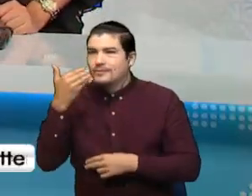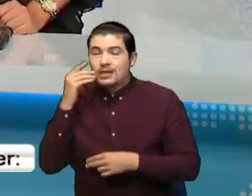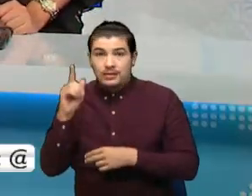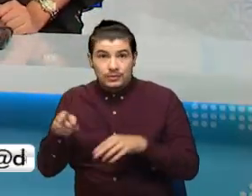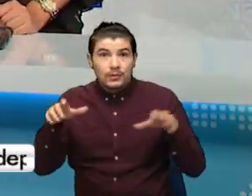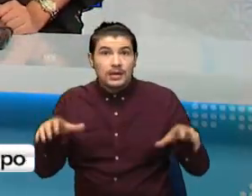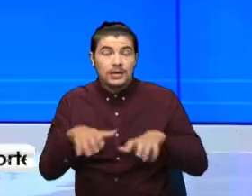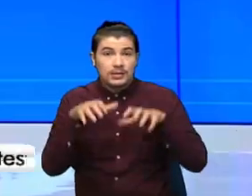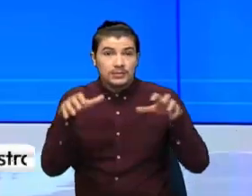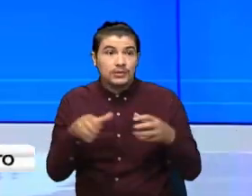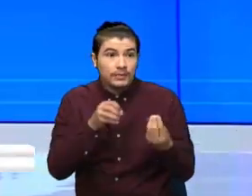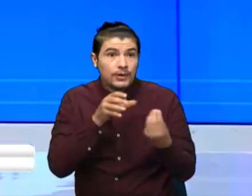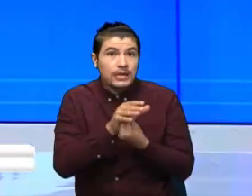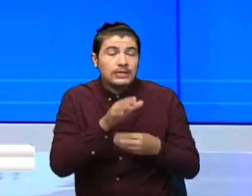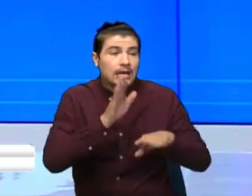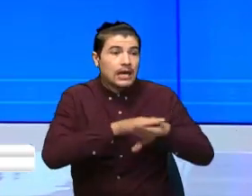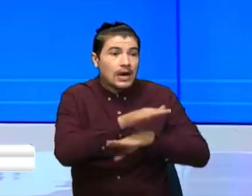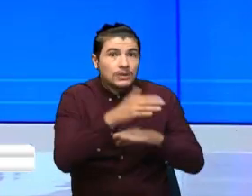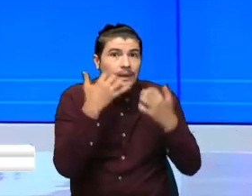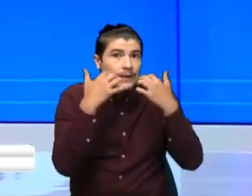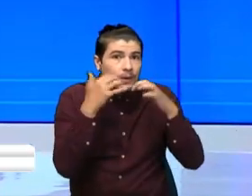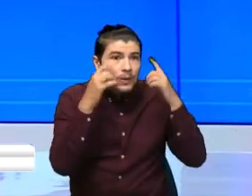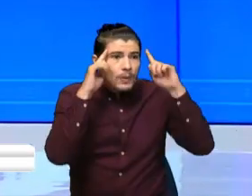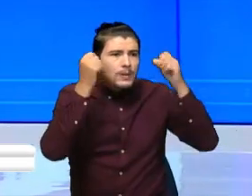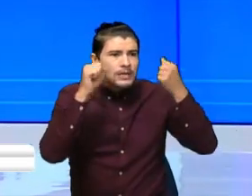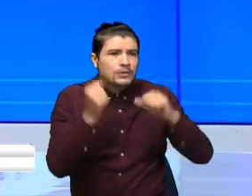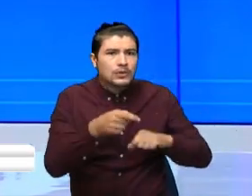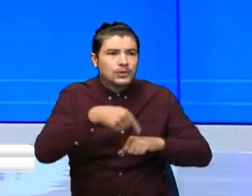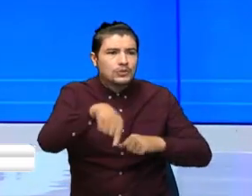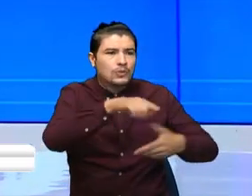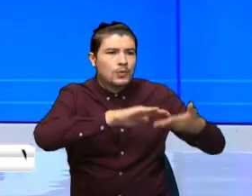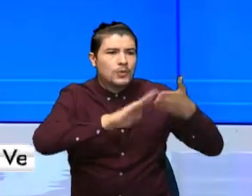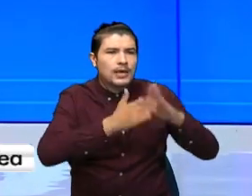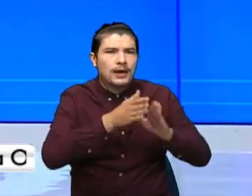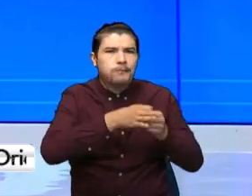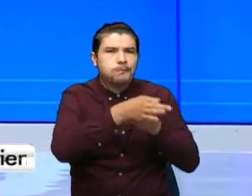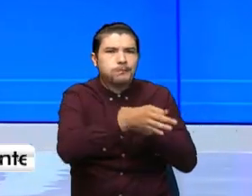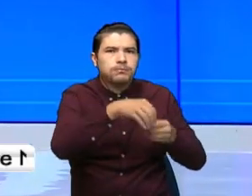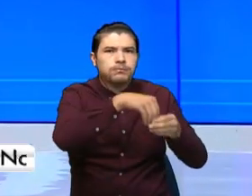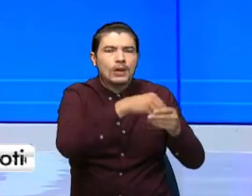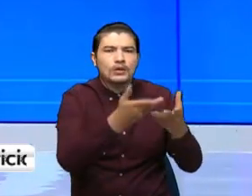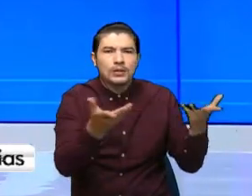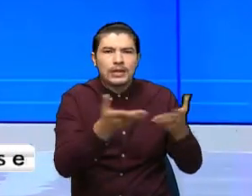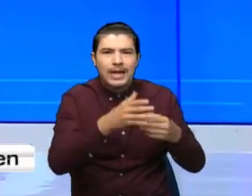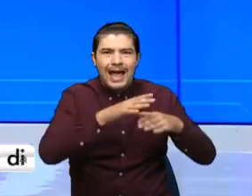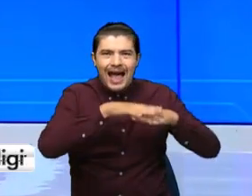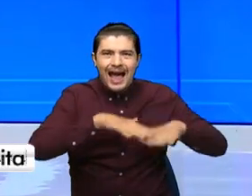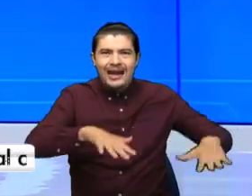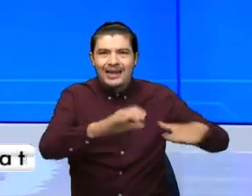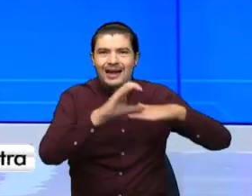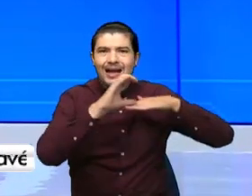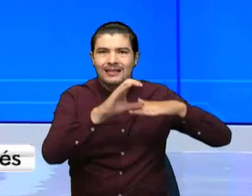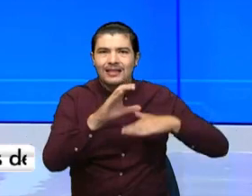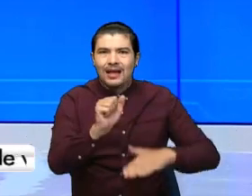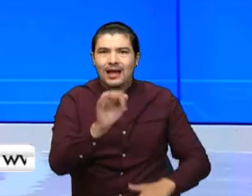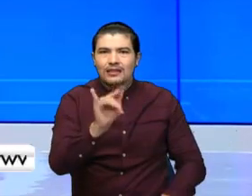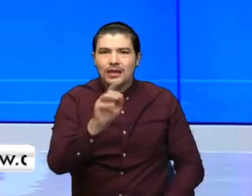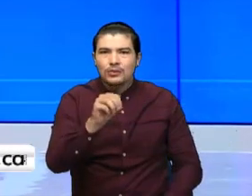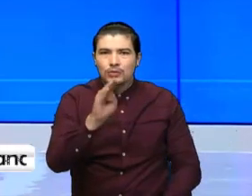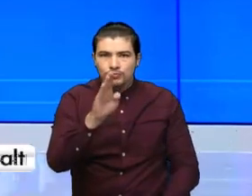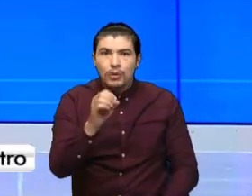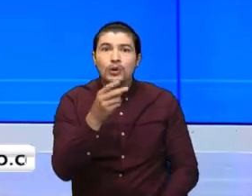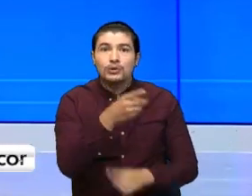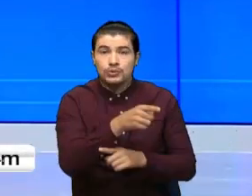están causando zozobra entre la población, sobre todo la que habita en los municipios de la zona del Catatumbo. Raúl Garzón, usted nos tiene más detalles de